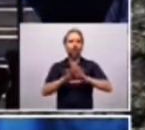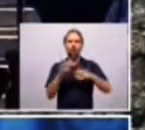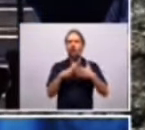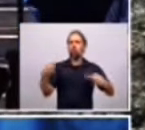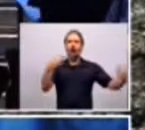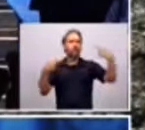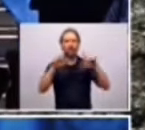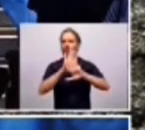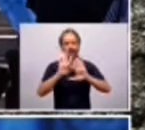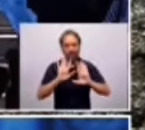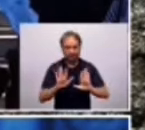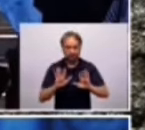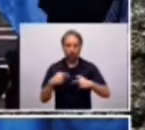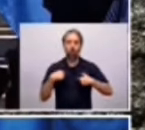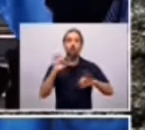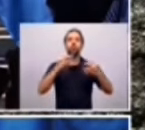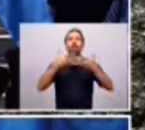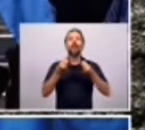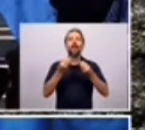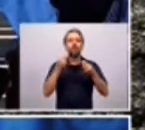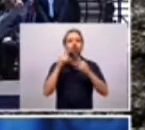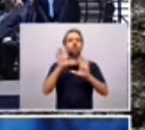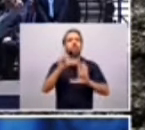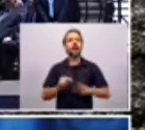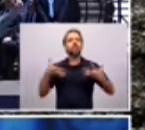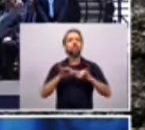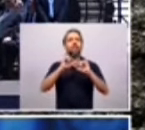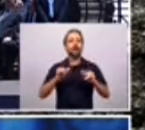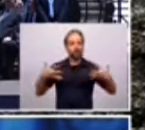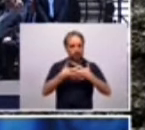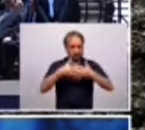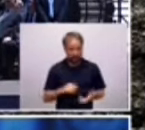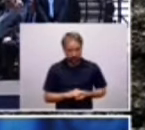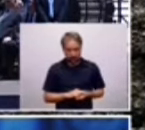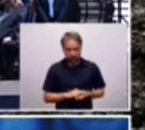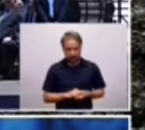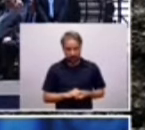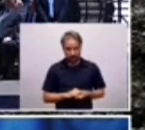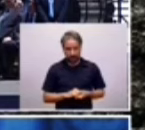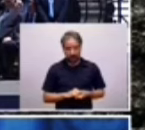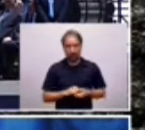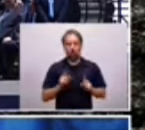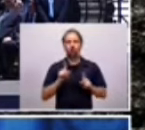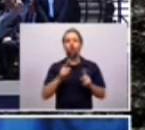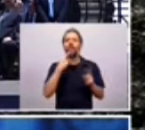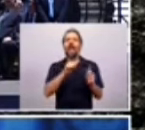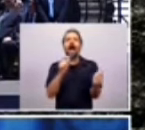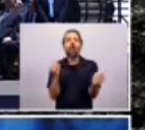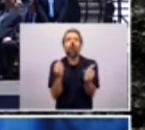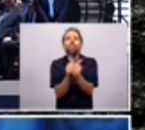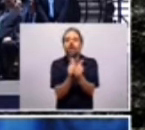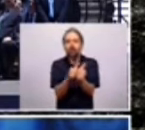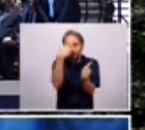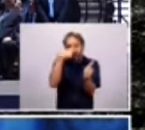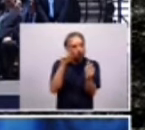existe la posibilidad de que vos puedas hacer una reforma del Código Civil. Porque no la puede hacer